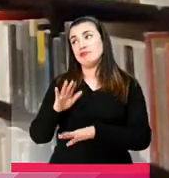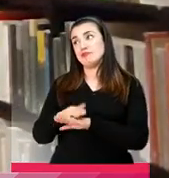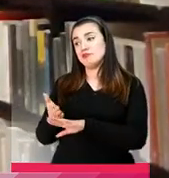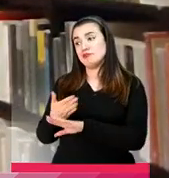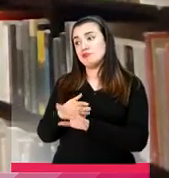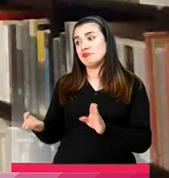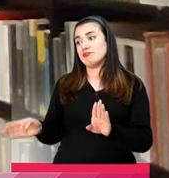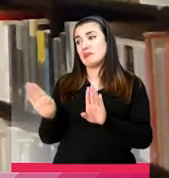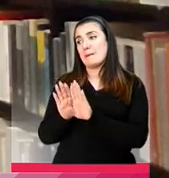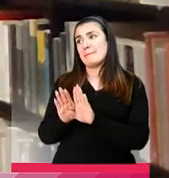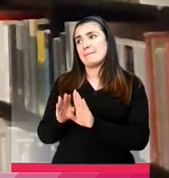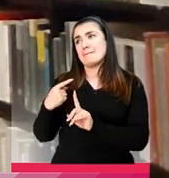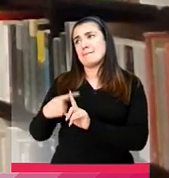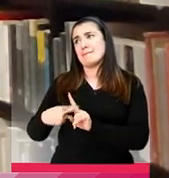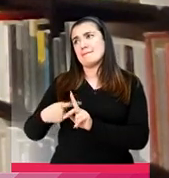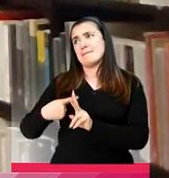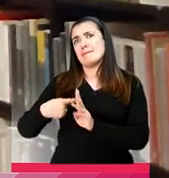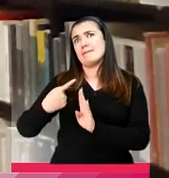cerrados,